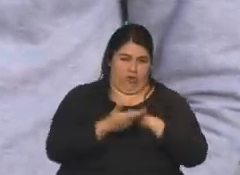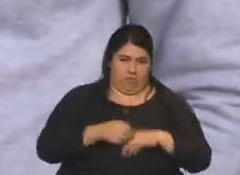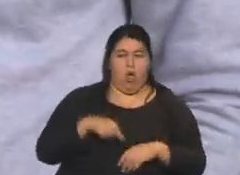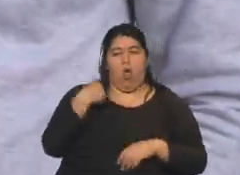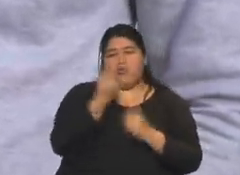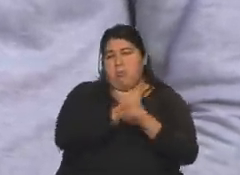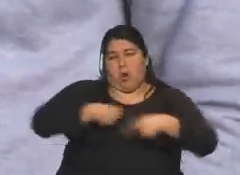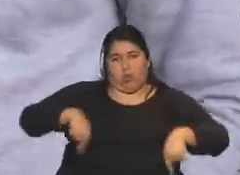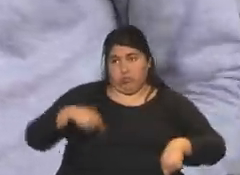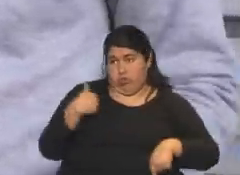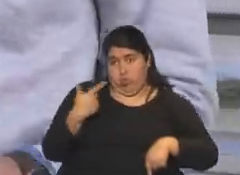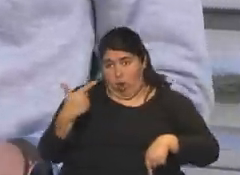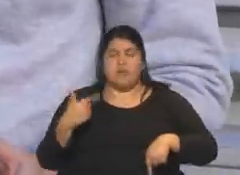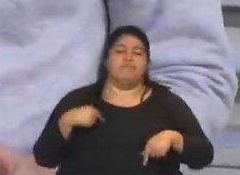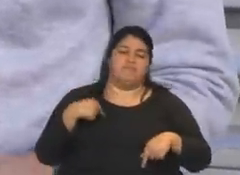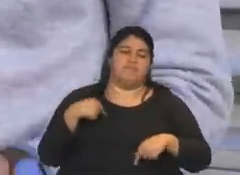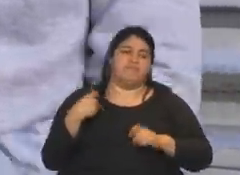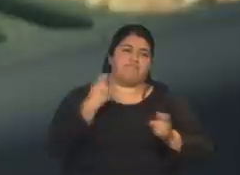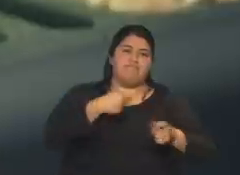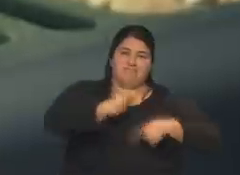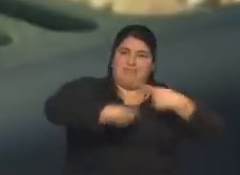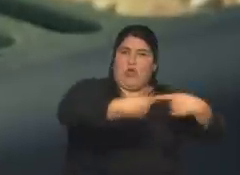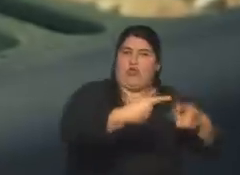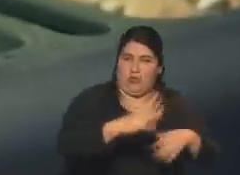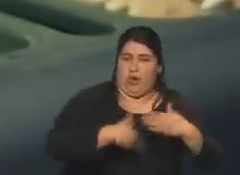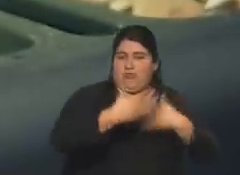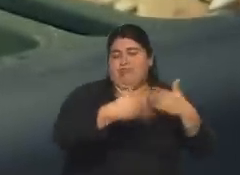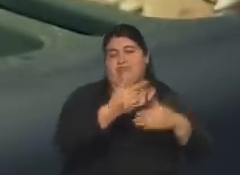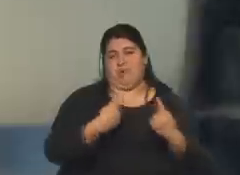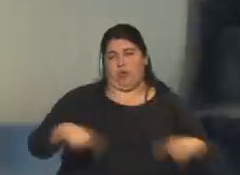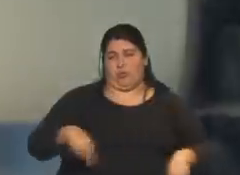ejemplo, productos. Otros productos, exacto, para complementar la línea, ¿no?